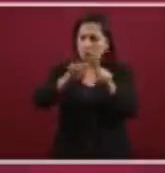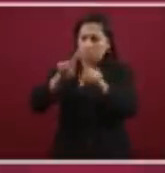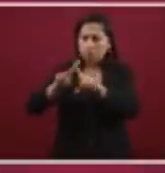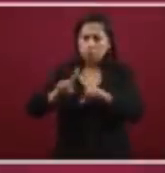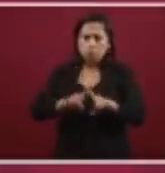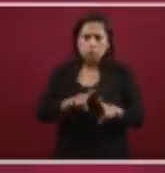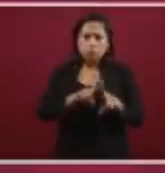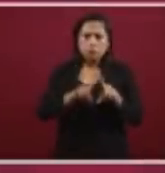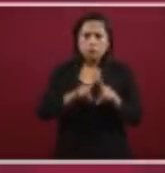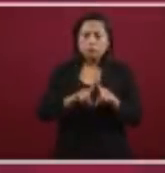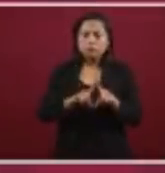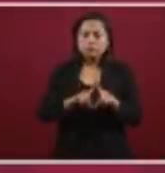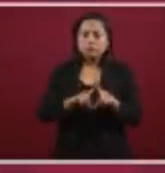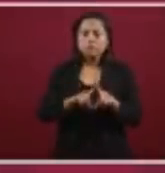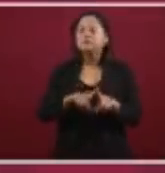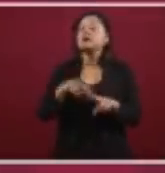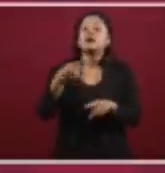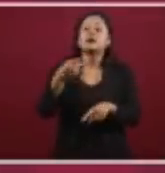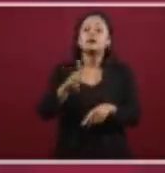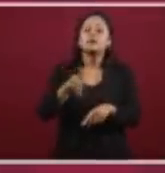es una campaña